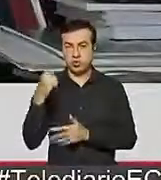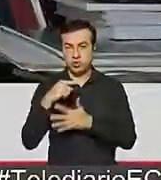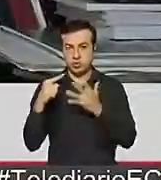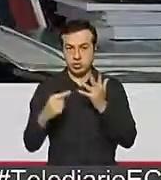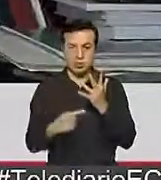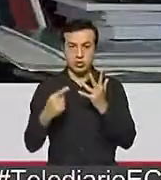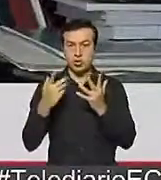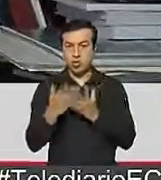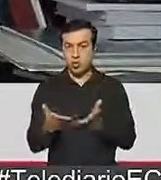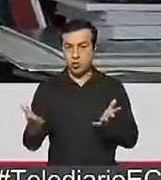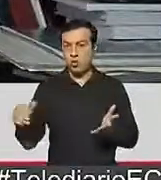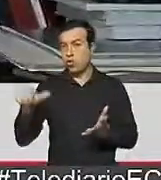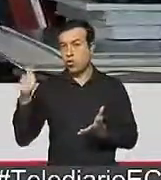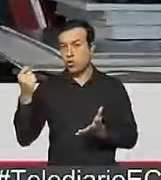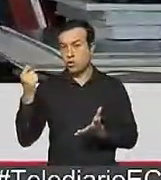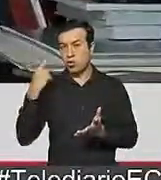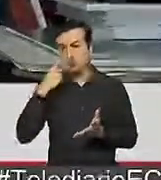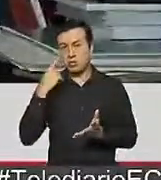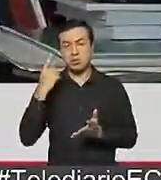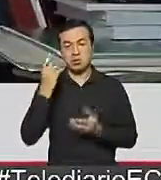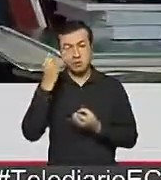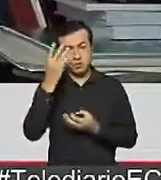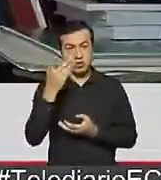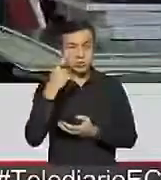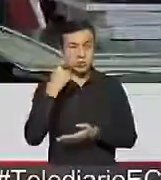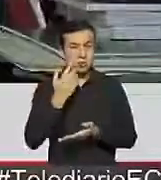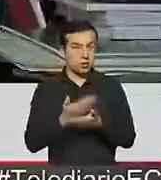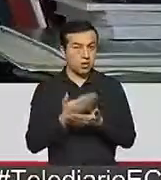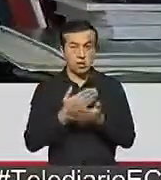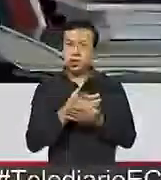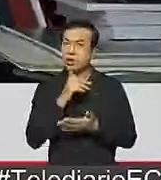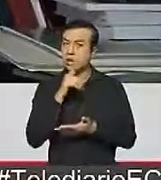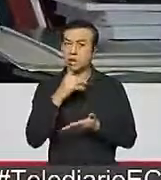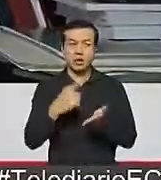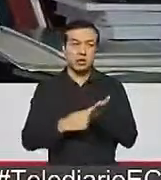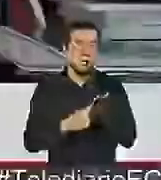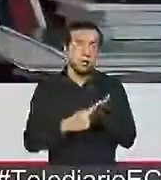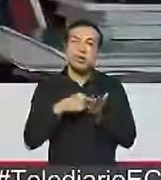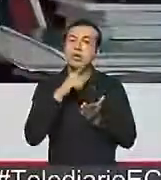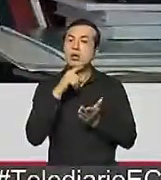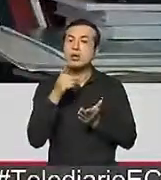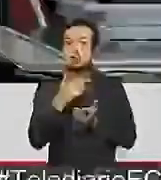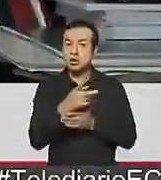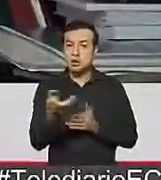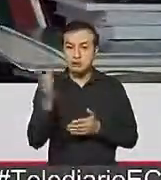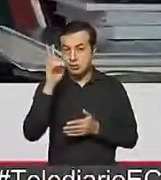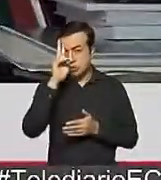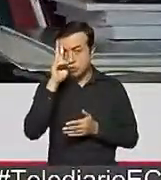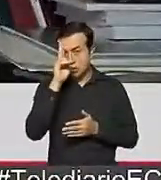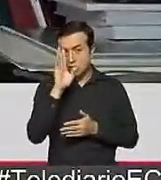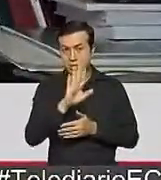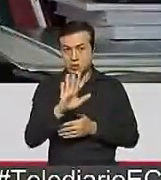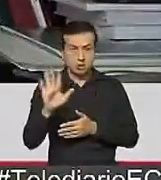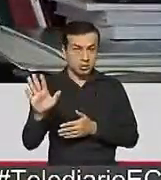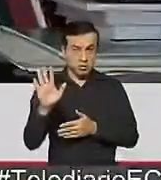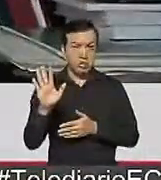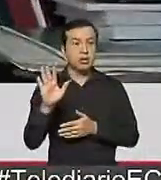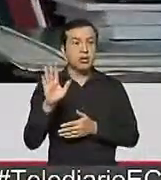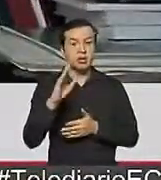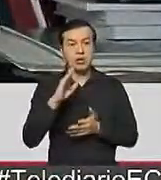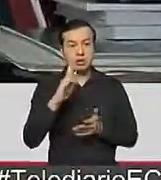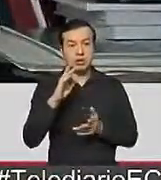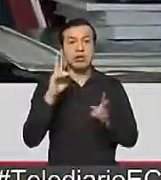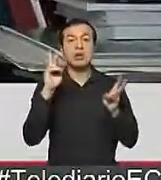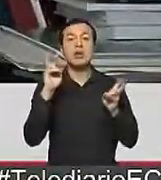que son intangibles. Eso tendrá que dar cuenta, evidentemente, quién negoció o quién no negoció. Y de hecho, lo que quitaron